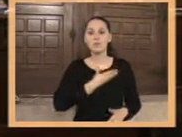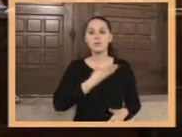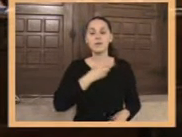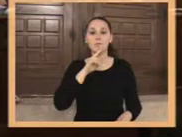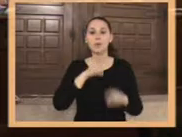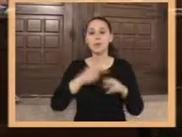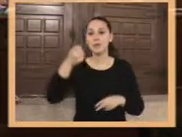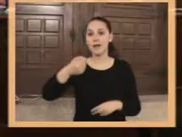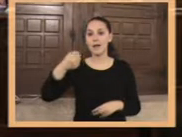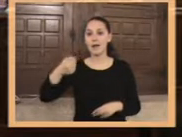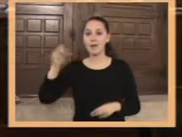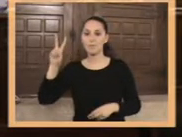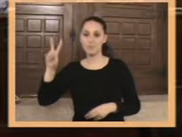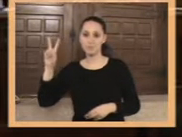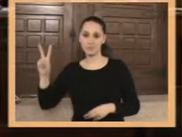secretario.